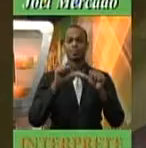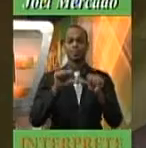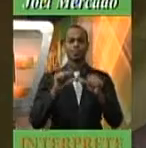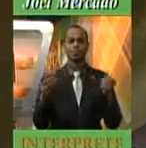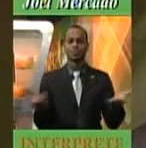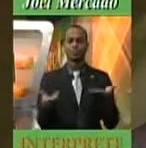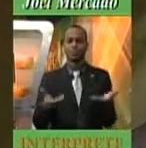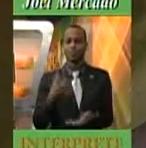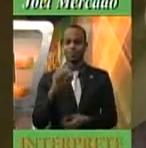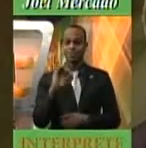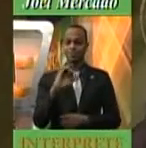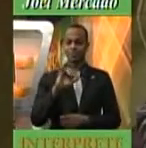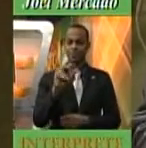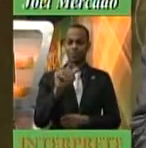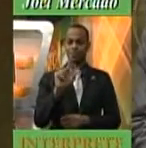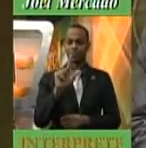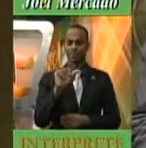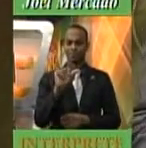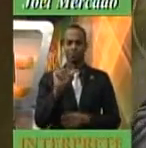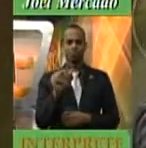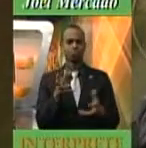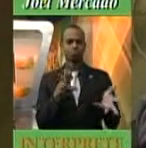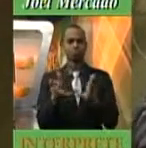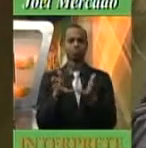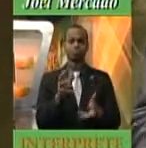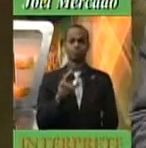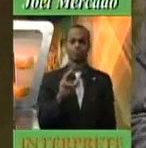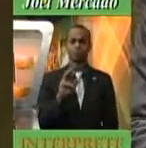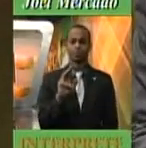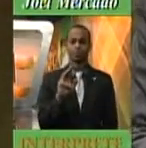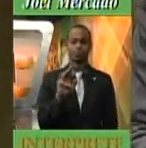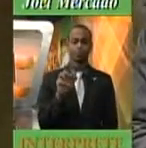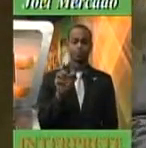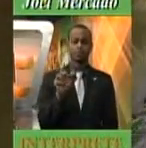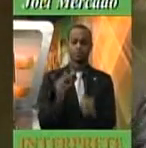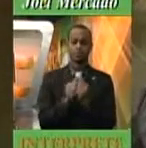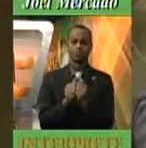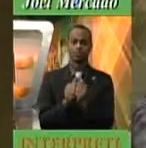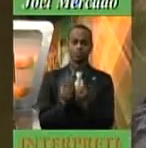Continuamos aquí en Ojalá nuestra conversación con